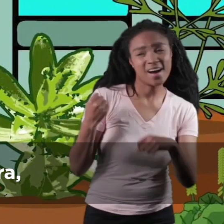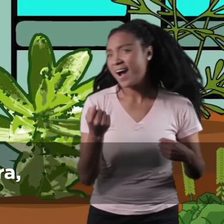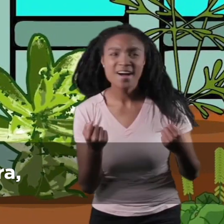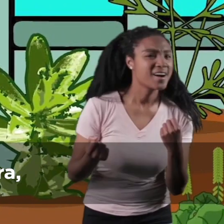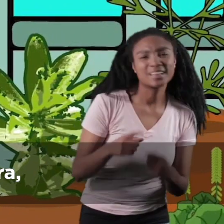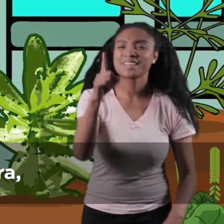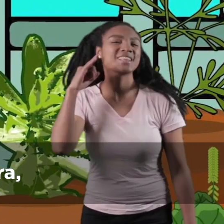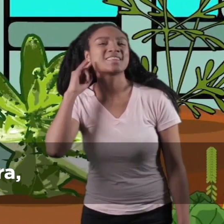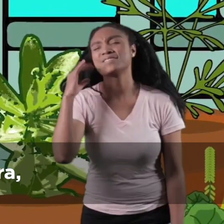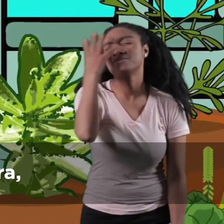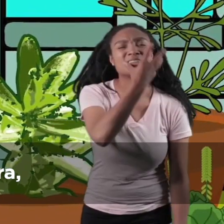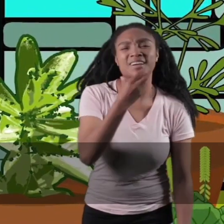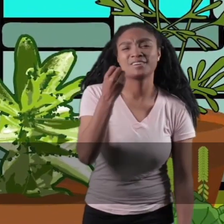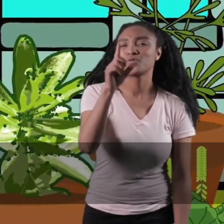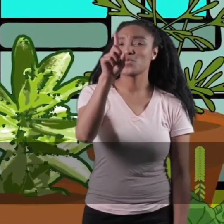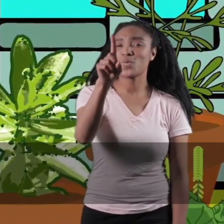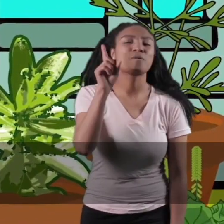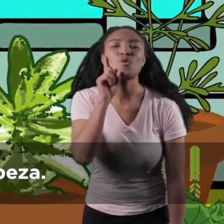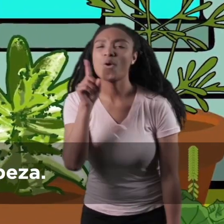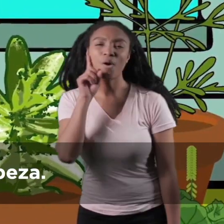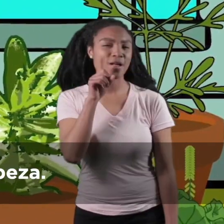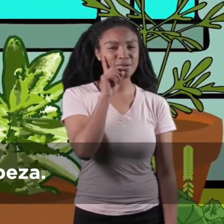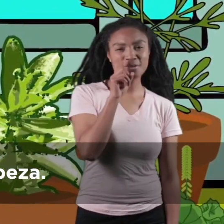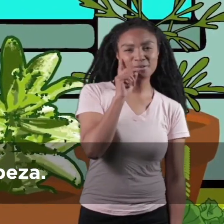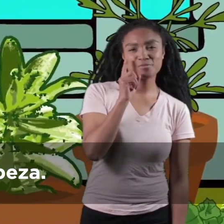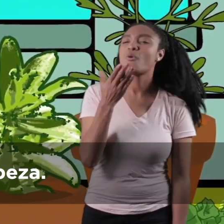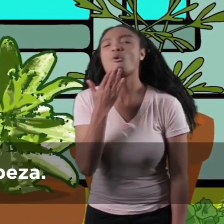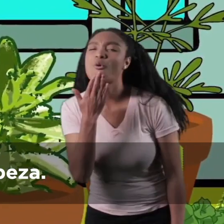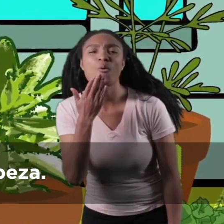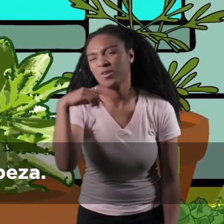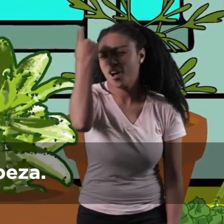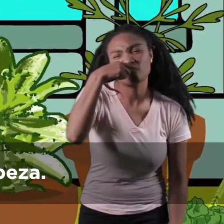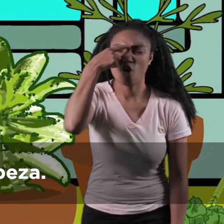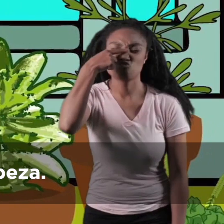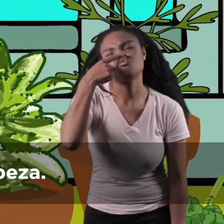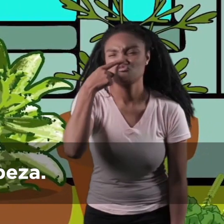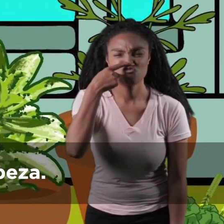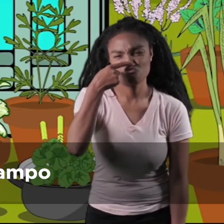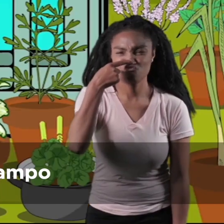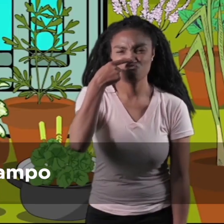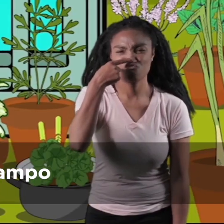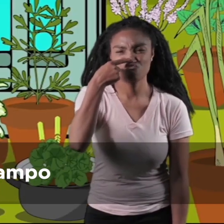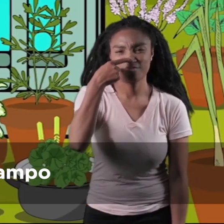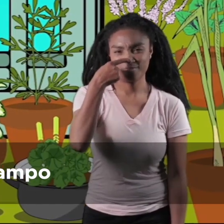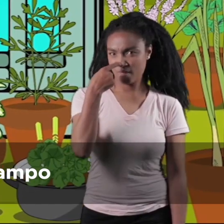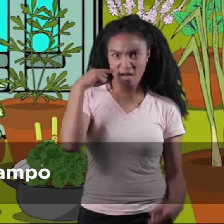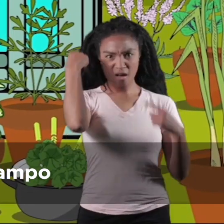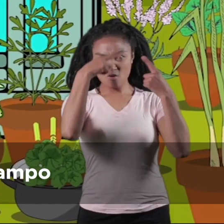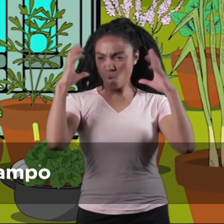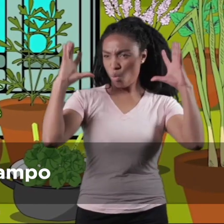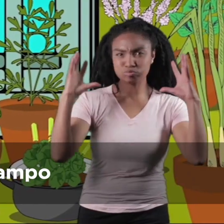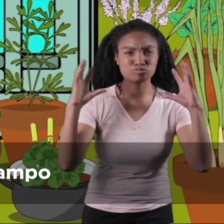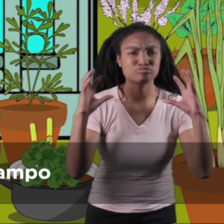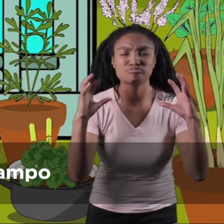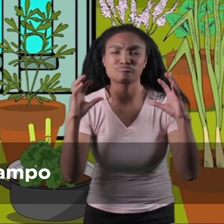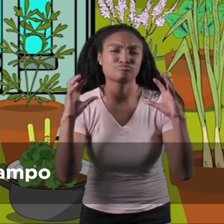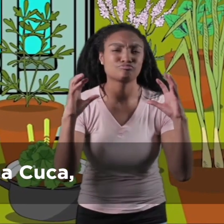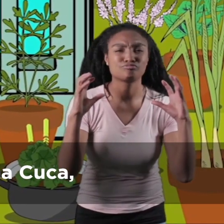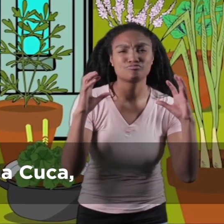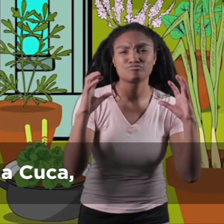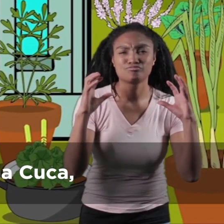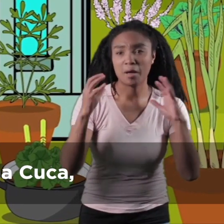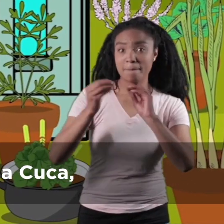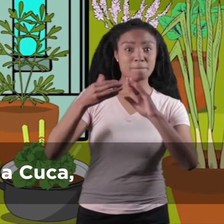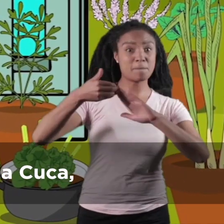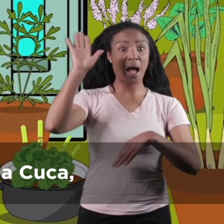chata y piel oscura. Y le encantaba usar su turbante en la cabeza. Serafina se quedó en el campo